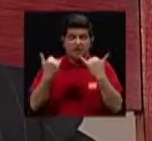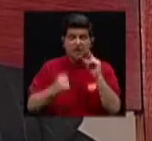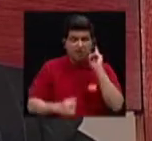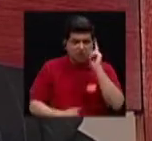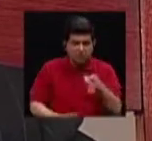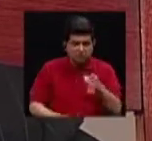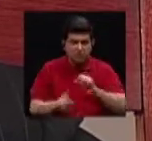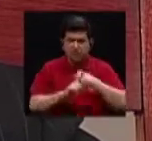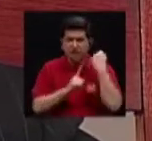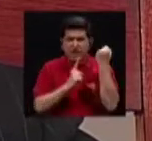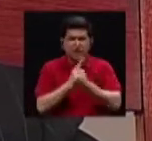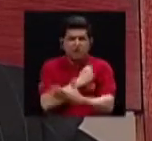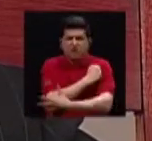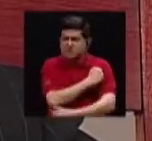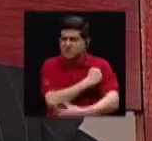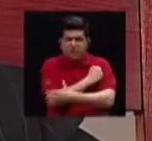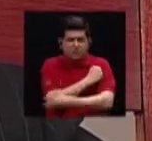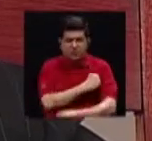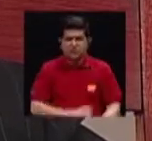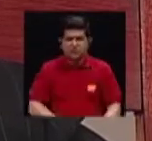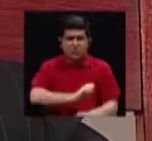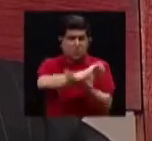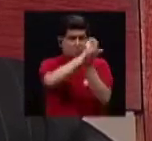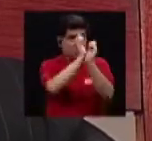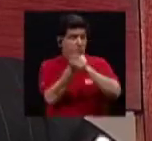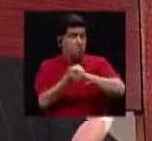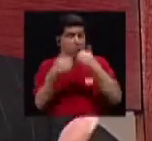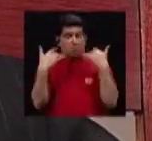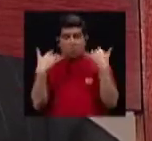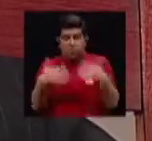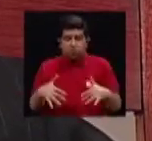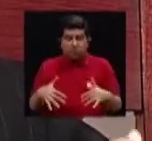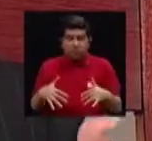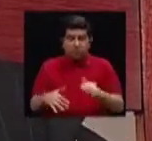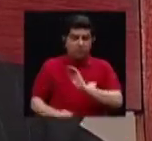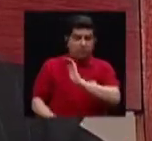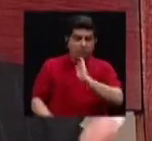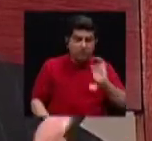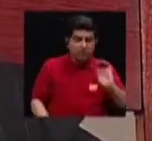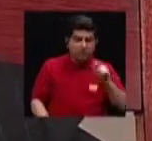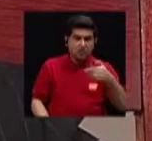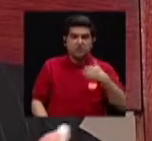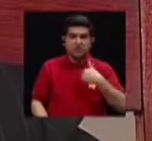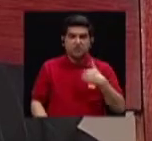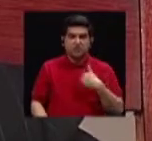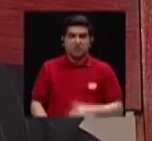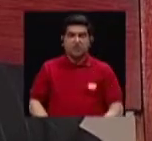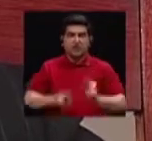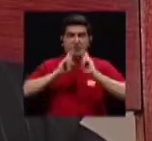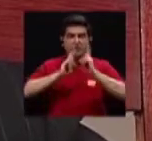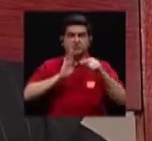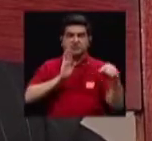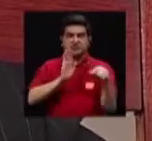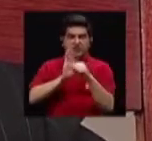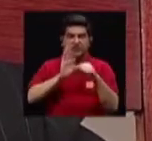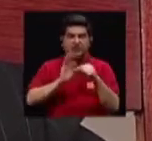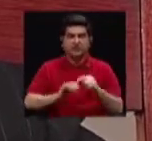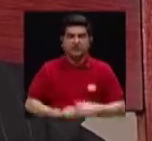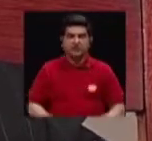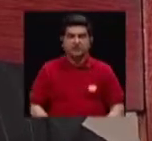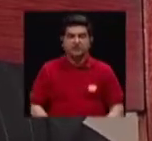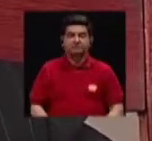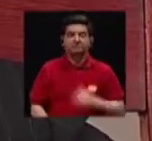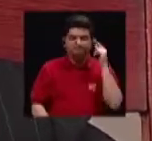de pobreza. Un cambio tan grande que entonces los niños empiezan a tener una respuesta negativa. Claro, por supuesto.